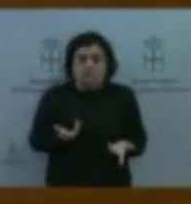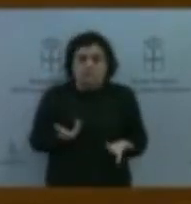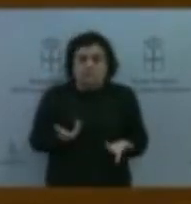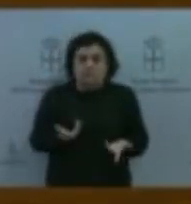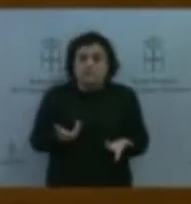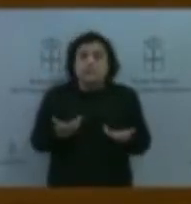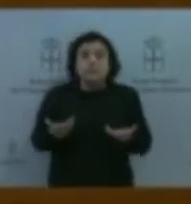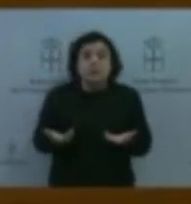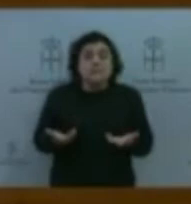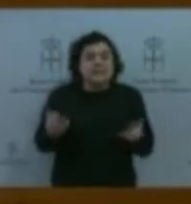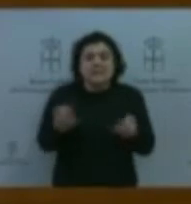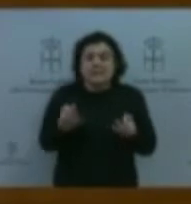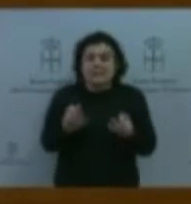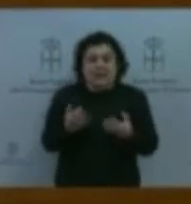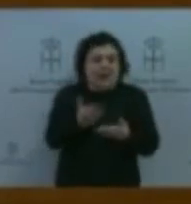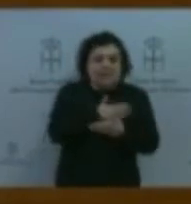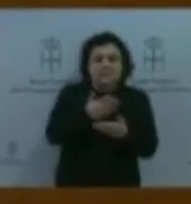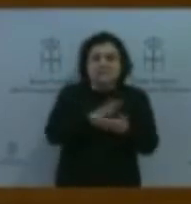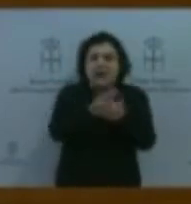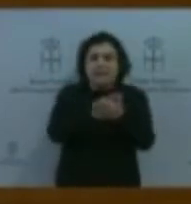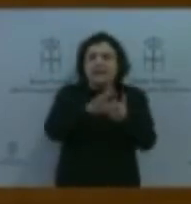Nosotros proponemos una reforma fiscal